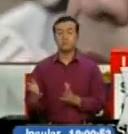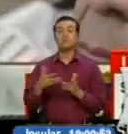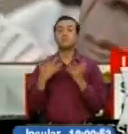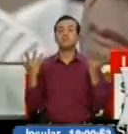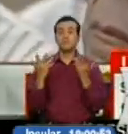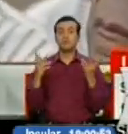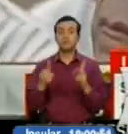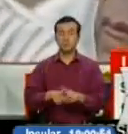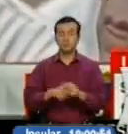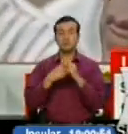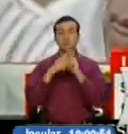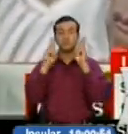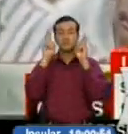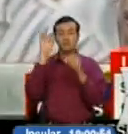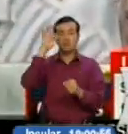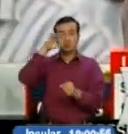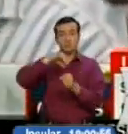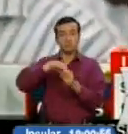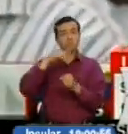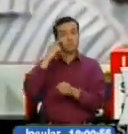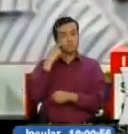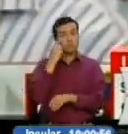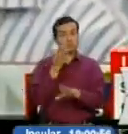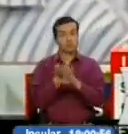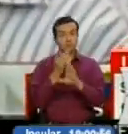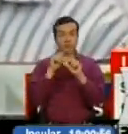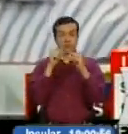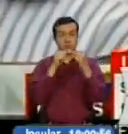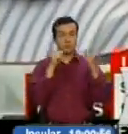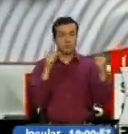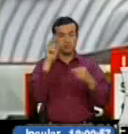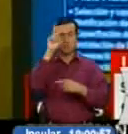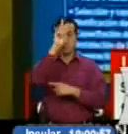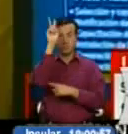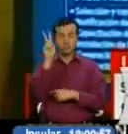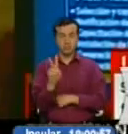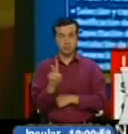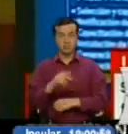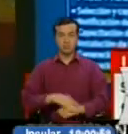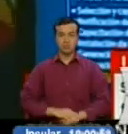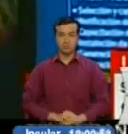para la activación del referendo revocatorio que promueve la oposición venezolana.